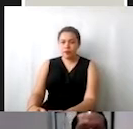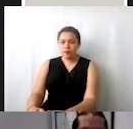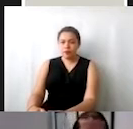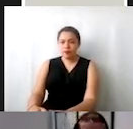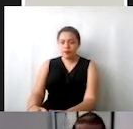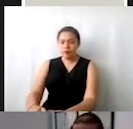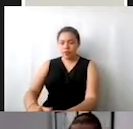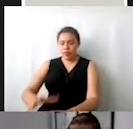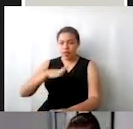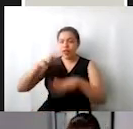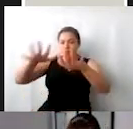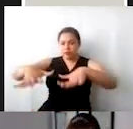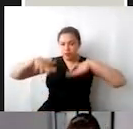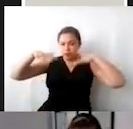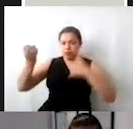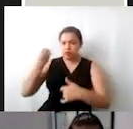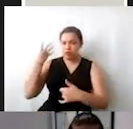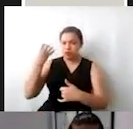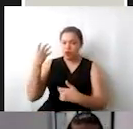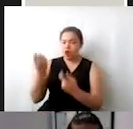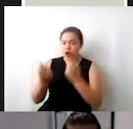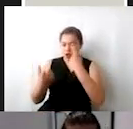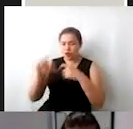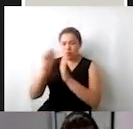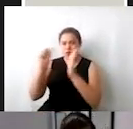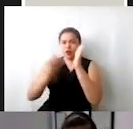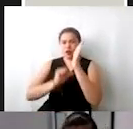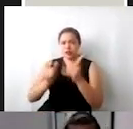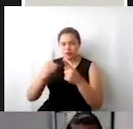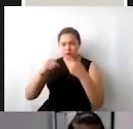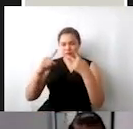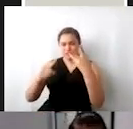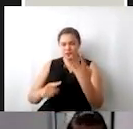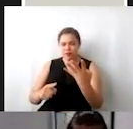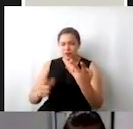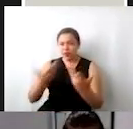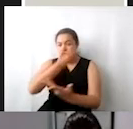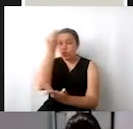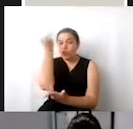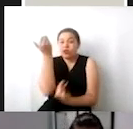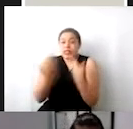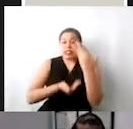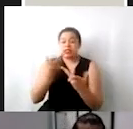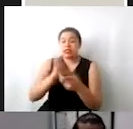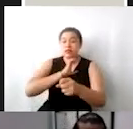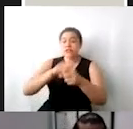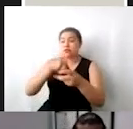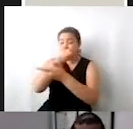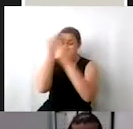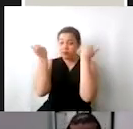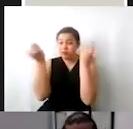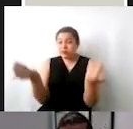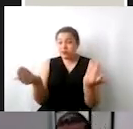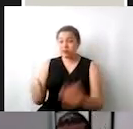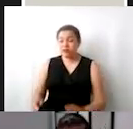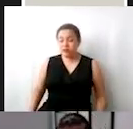en el foro y en algunos artículos y demás, es que no sabemos qué son servicios especializados. E incluso